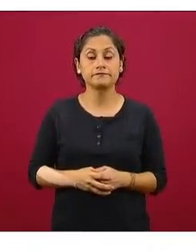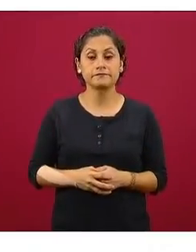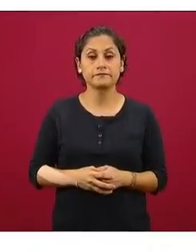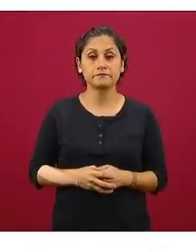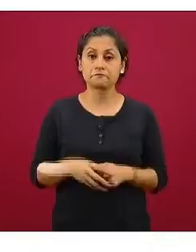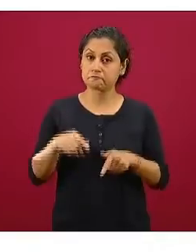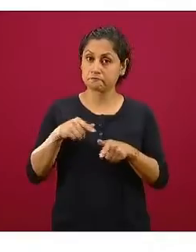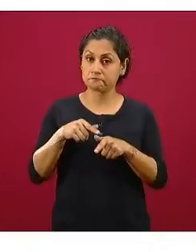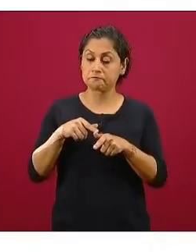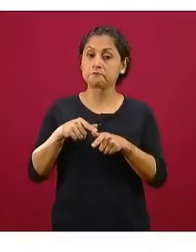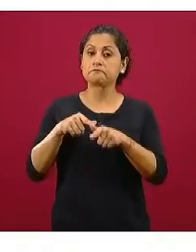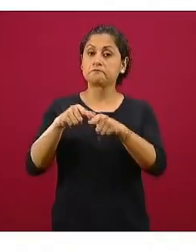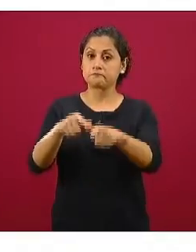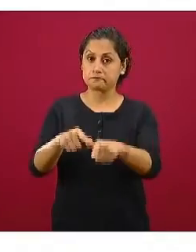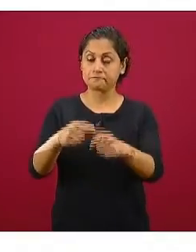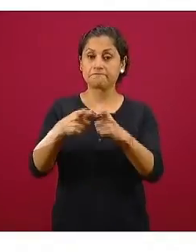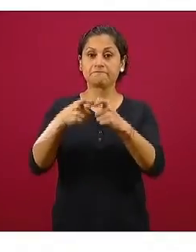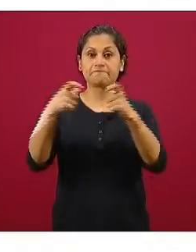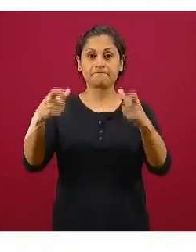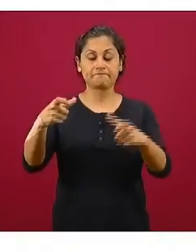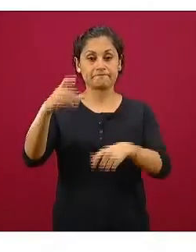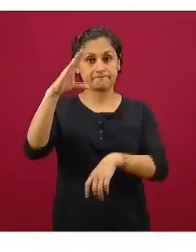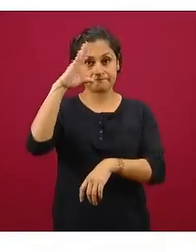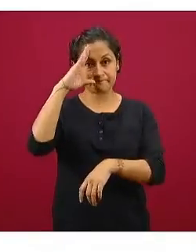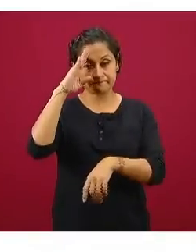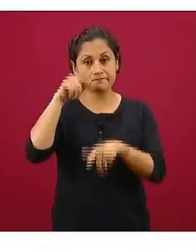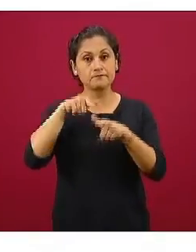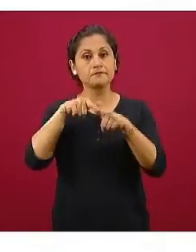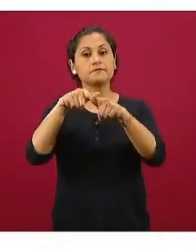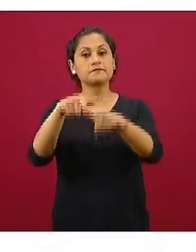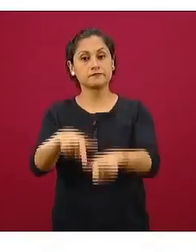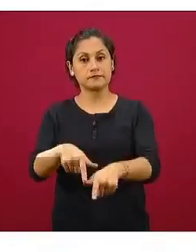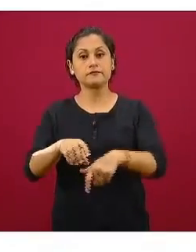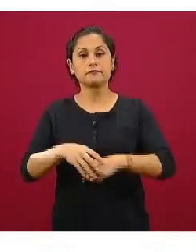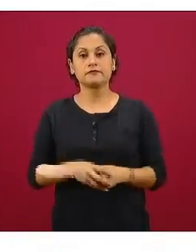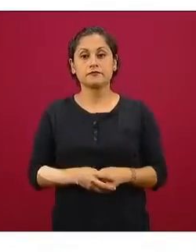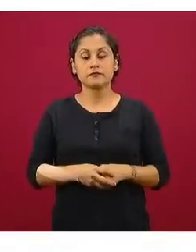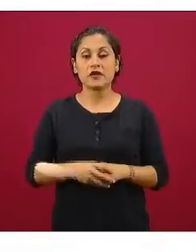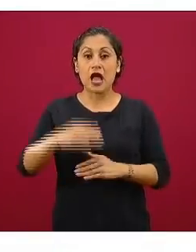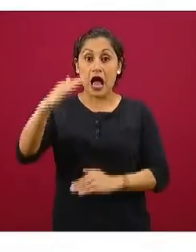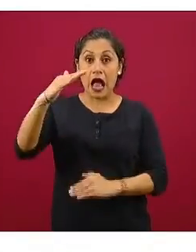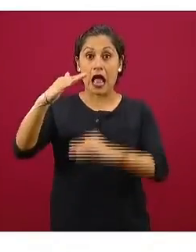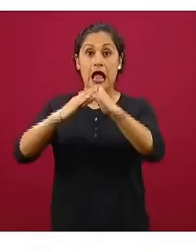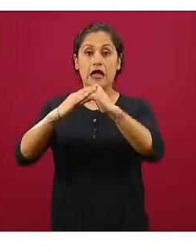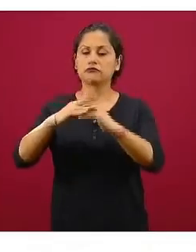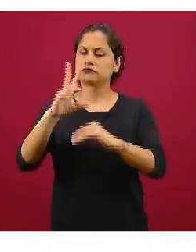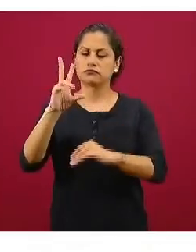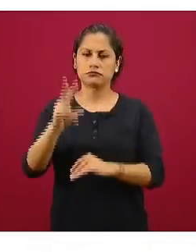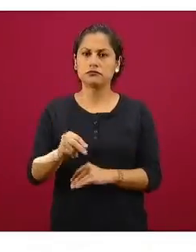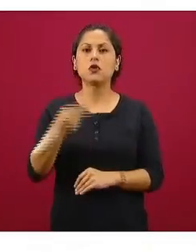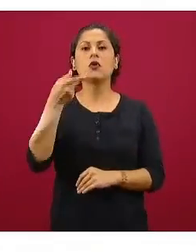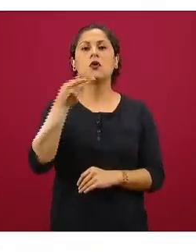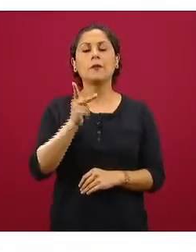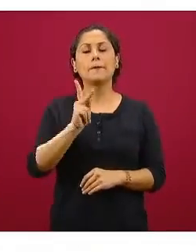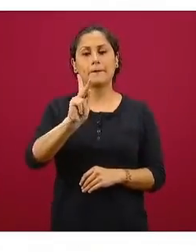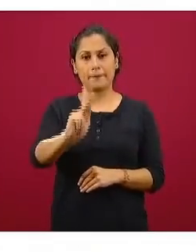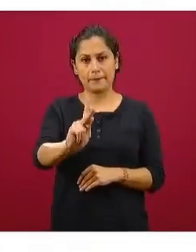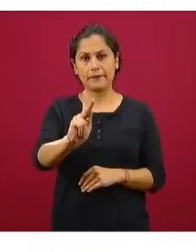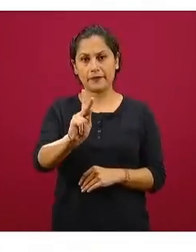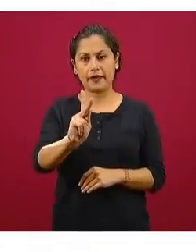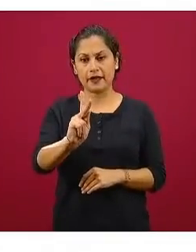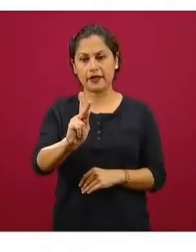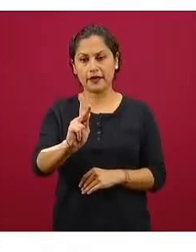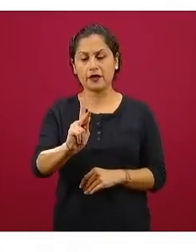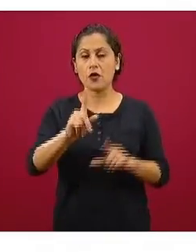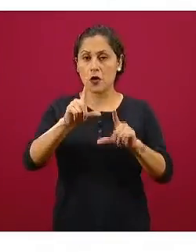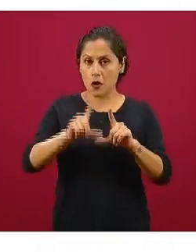mantenido sobreocupadas durante este tiempo, lejos del punto máximo de la predicción, y como mostramos en el gráfico